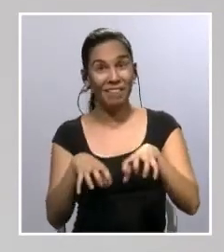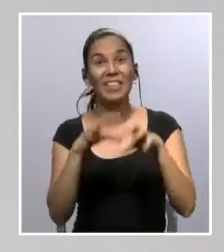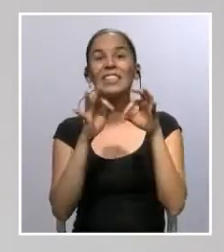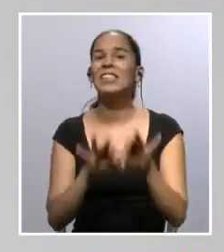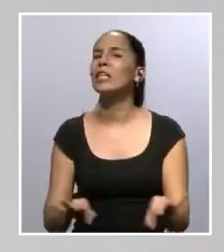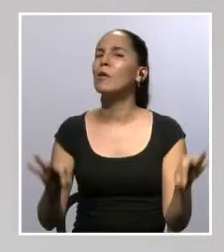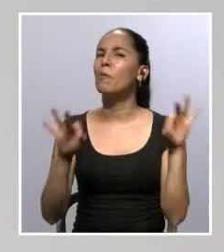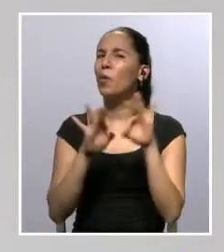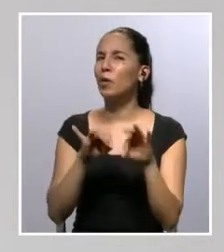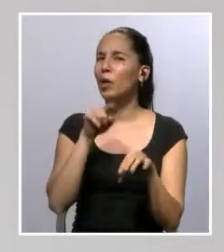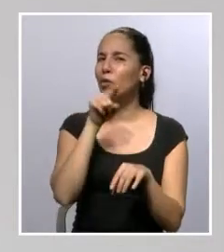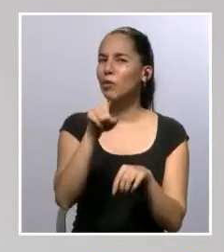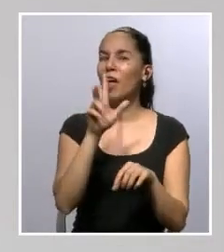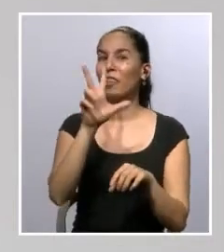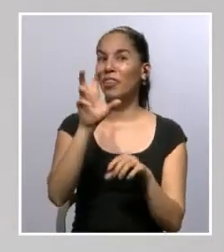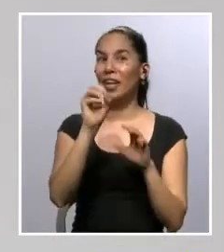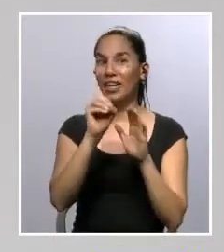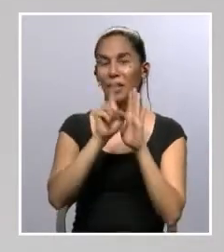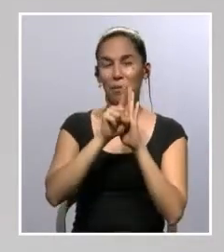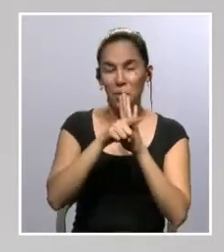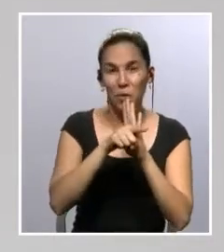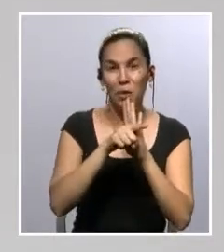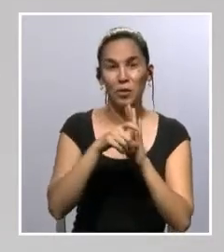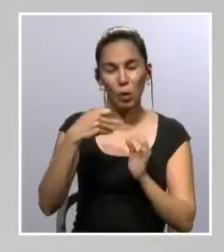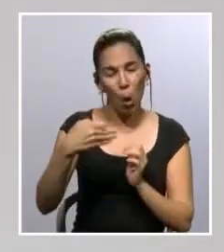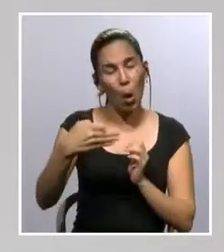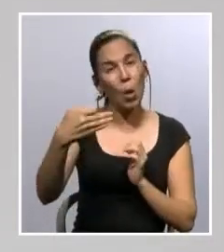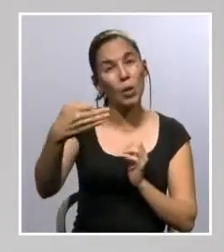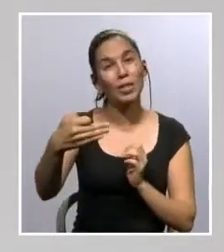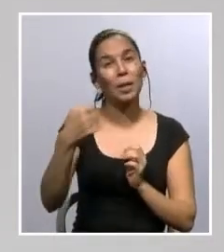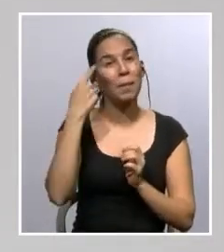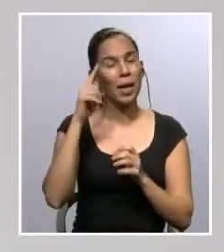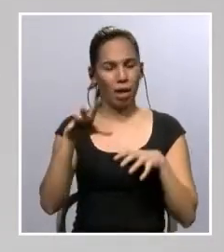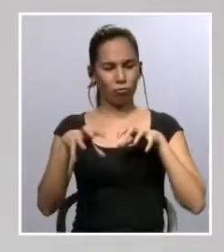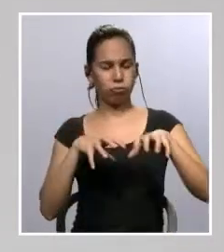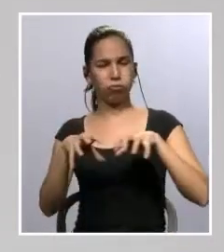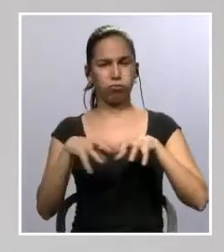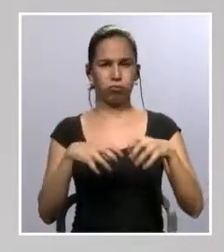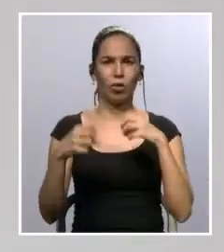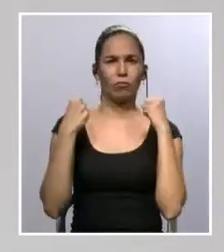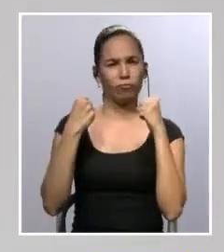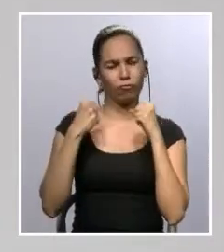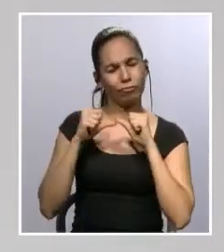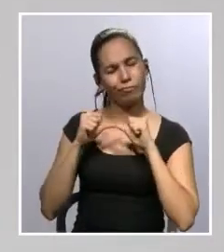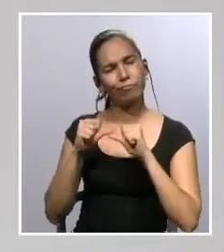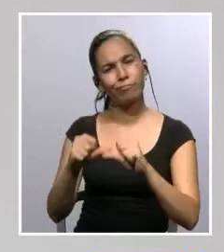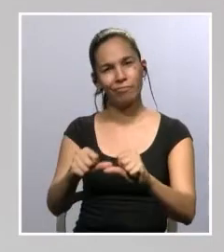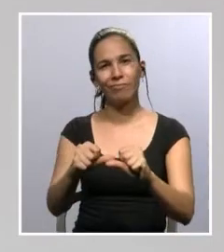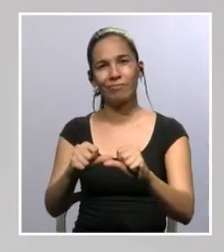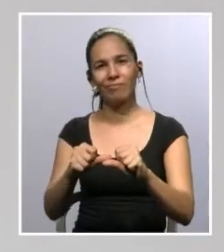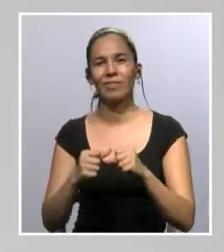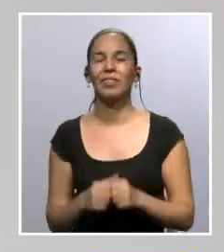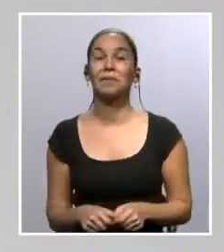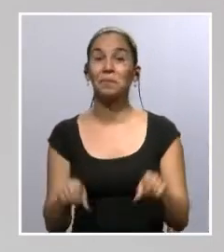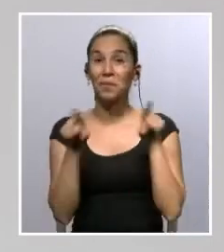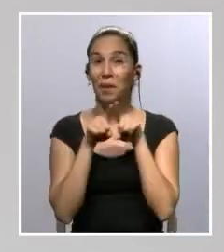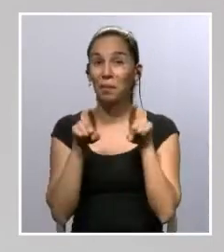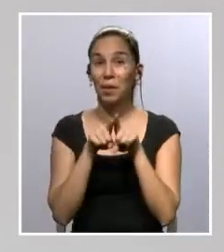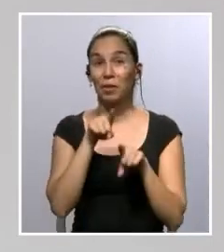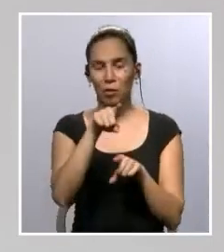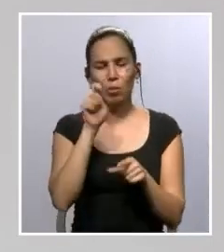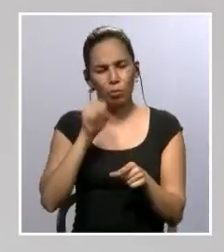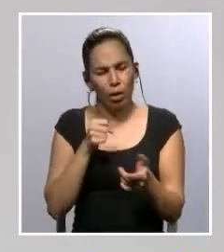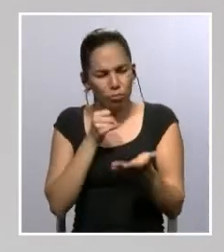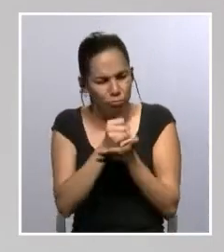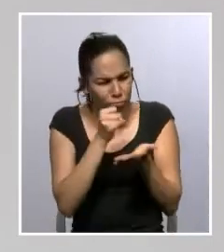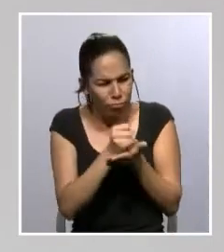que saques mínimo 30 minutos al día para hacer actividad física continua. Y también que puedes